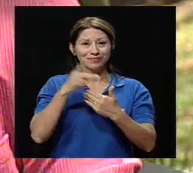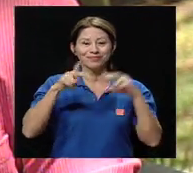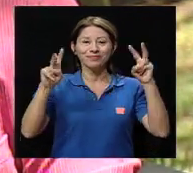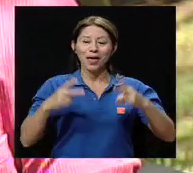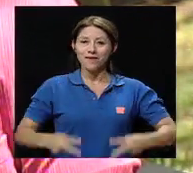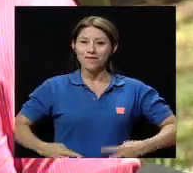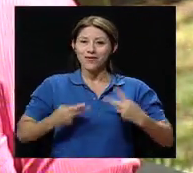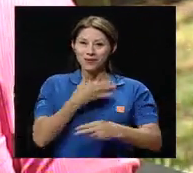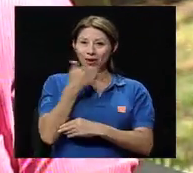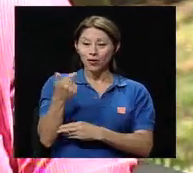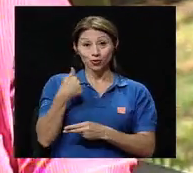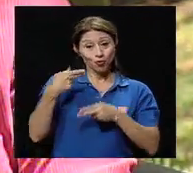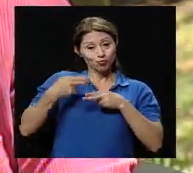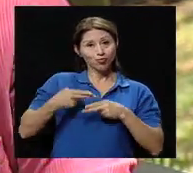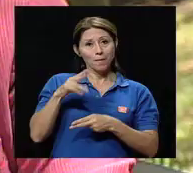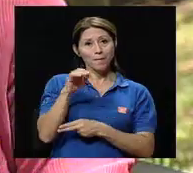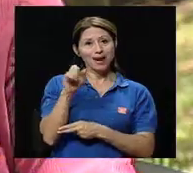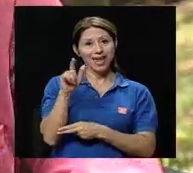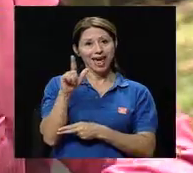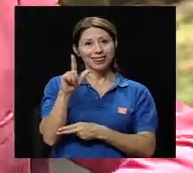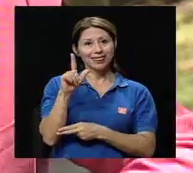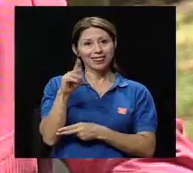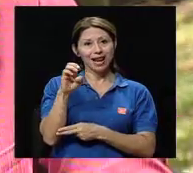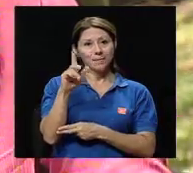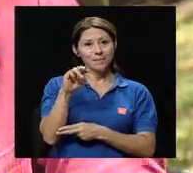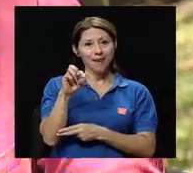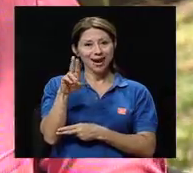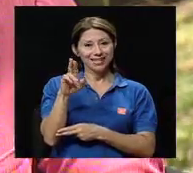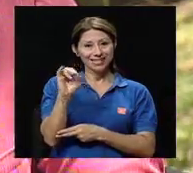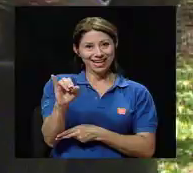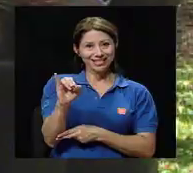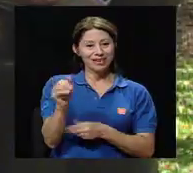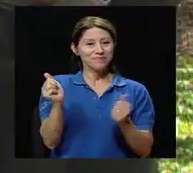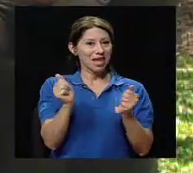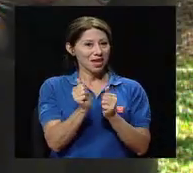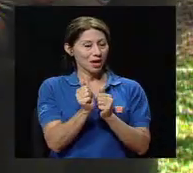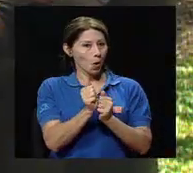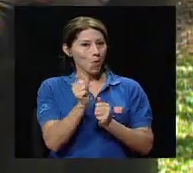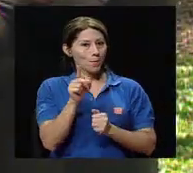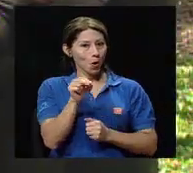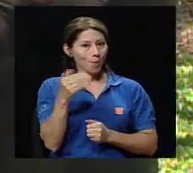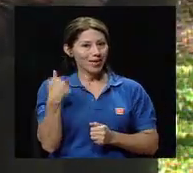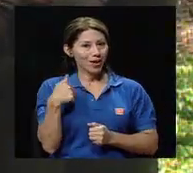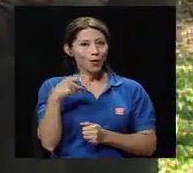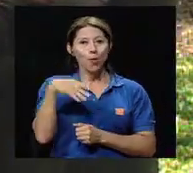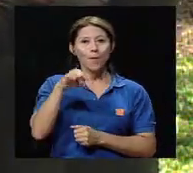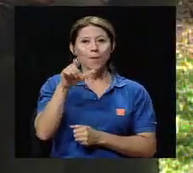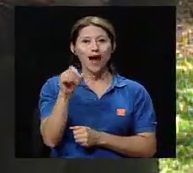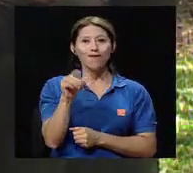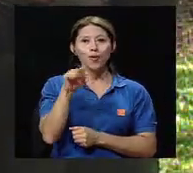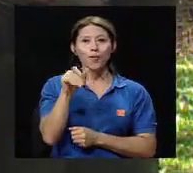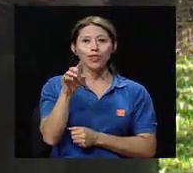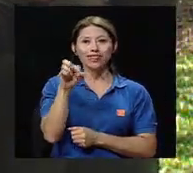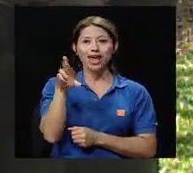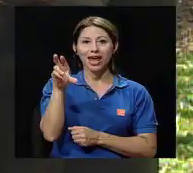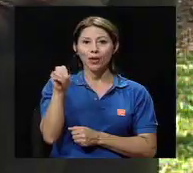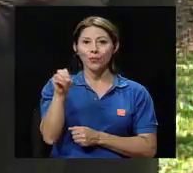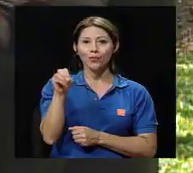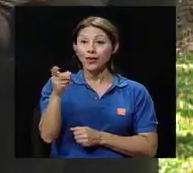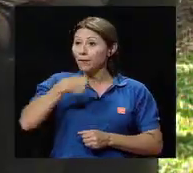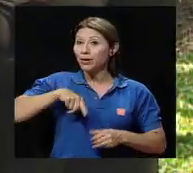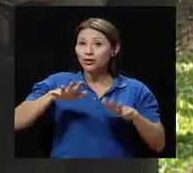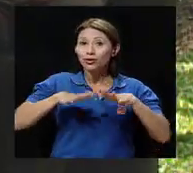y bienvenidos a Vivir Mejor. Soy María del Mar Izaguirre y junto a mí está mi compañero Pablo Montero. Y bueno, Pablo, hoy desde aquí, desde